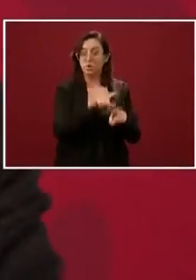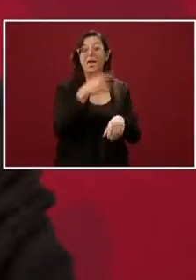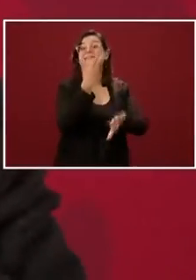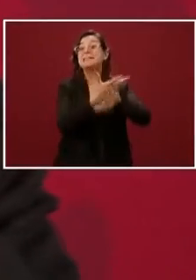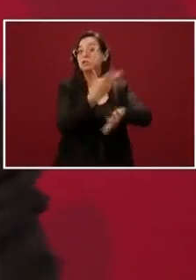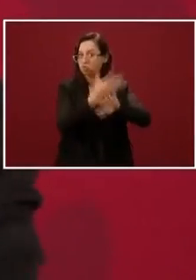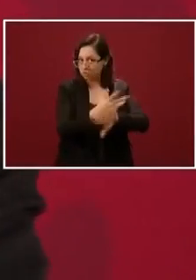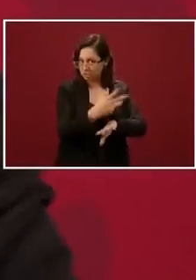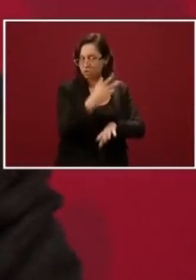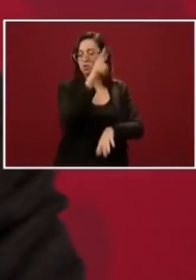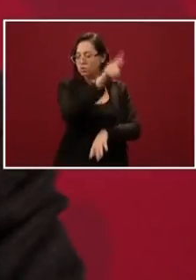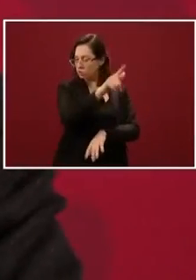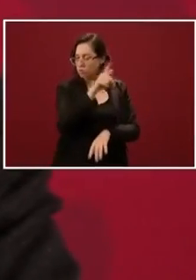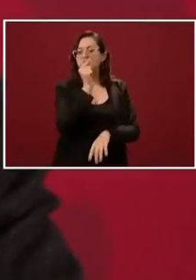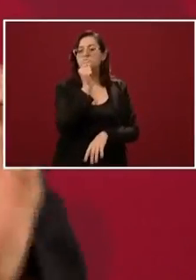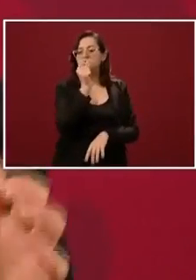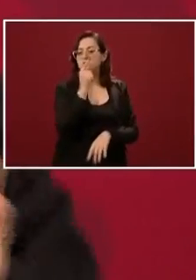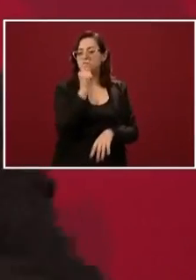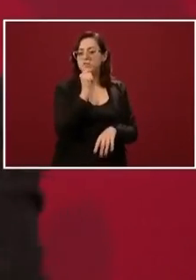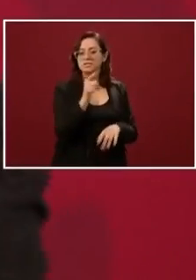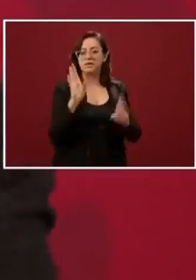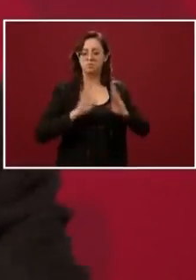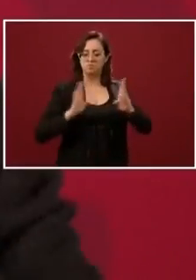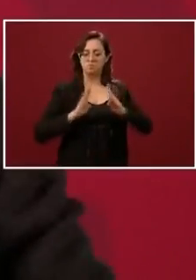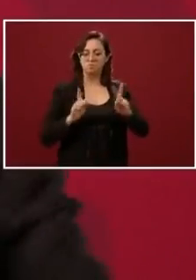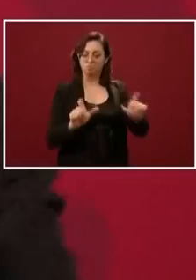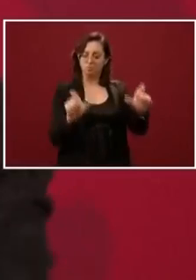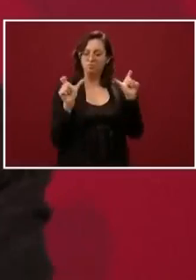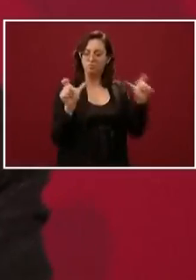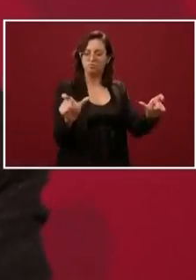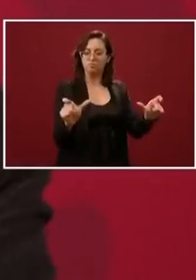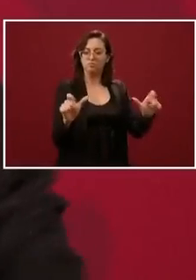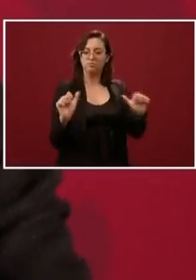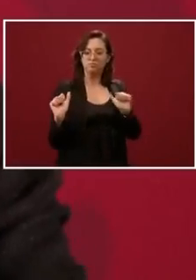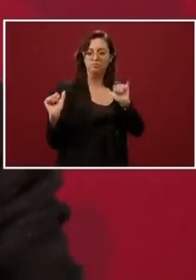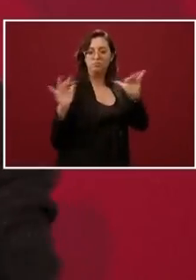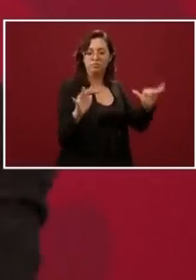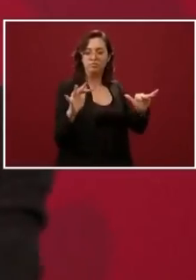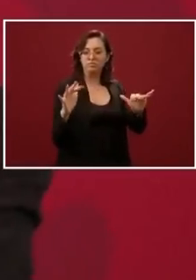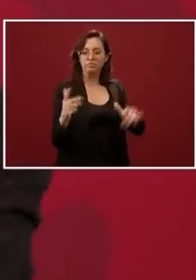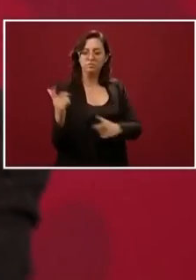Unidos de América, su Guardia Nacional para reforzar con cuerpos armados